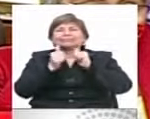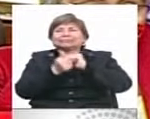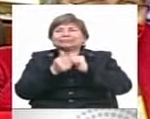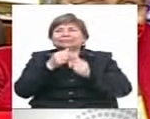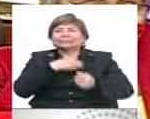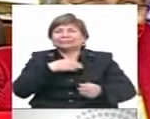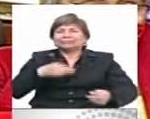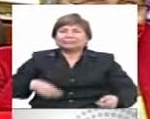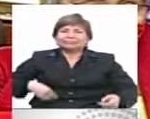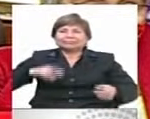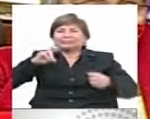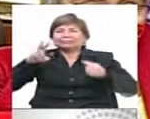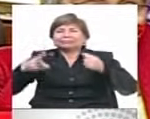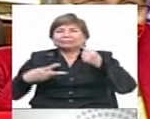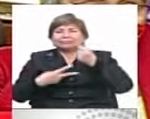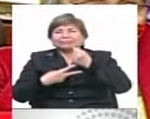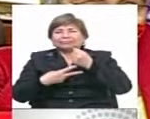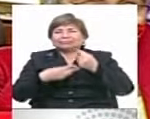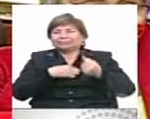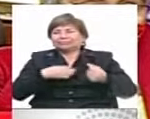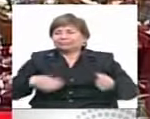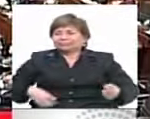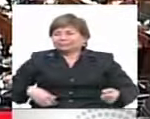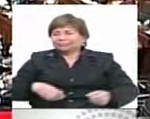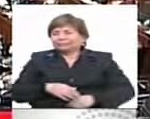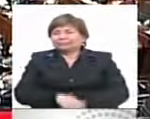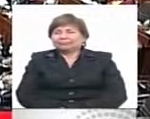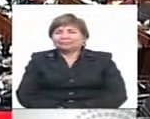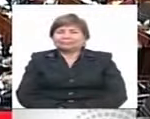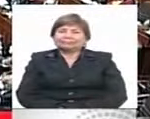ministros, viceministros, presidentes.